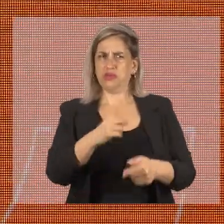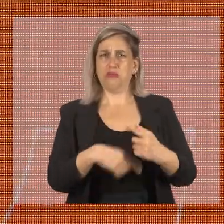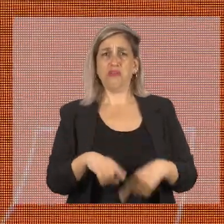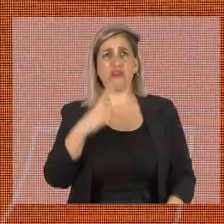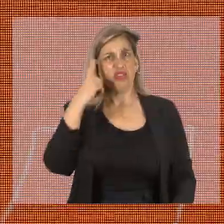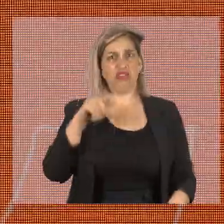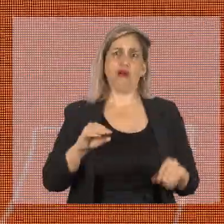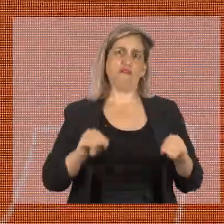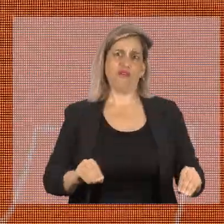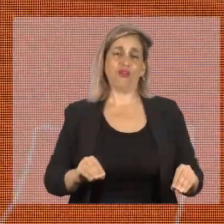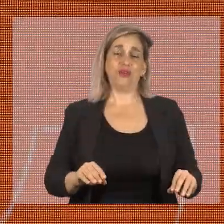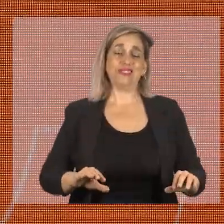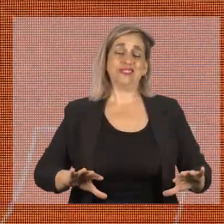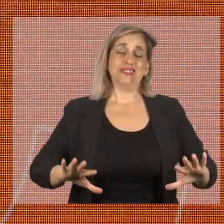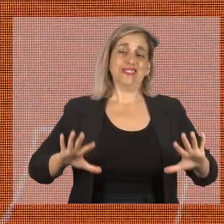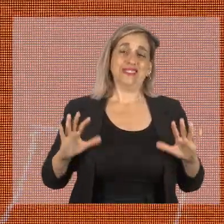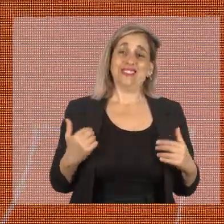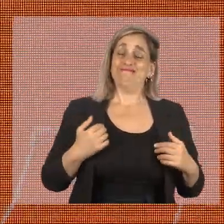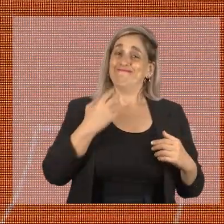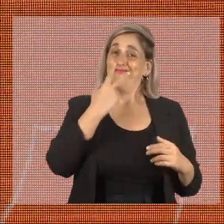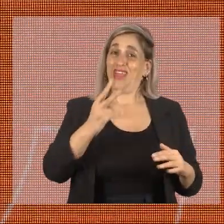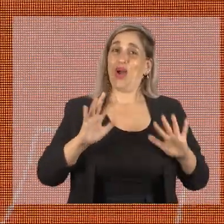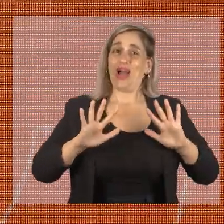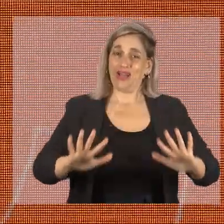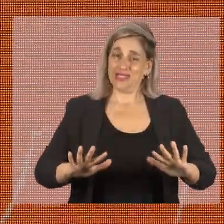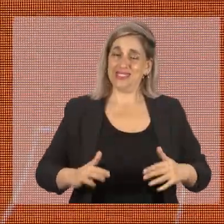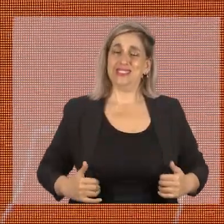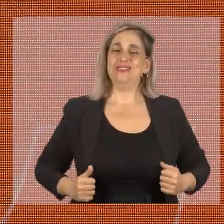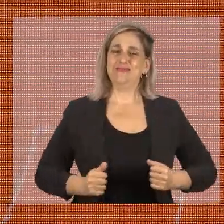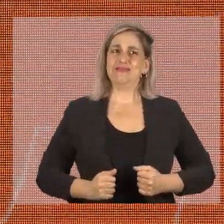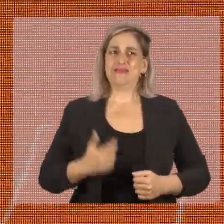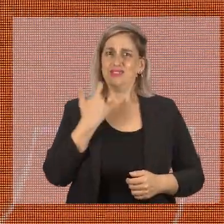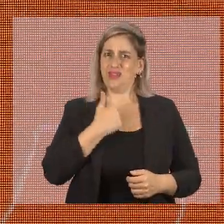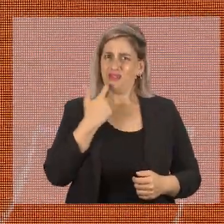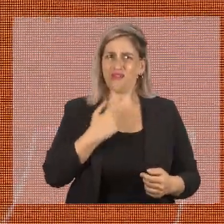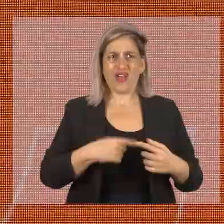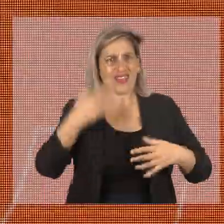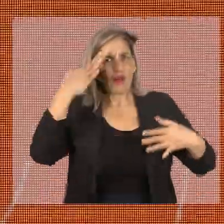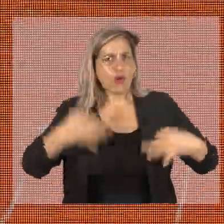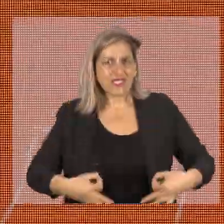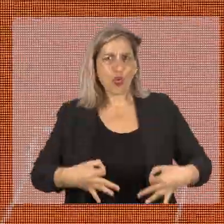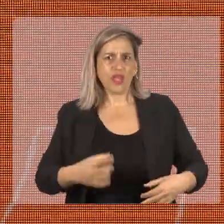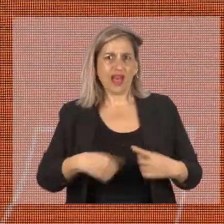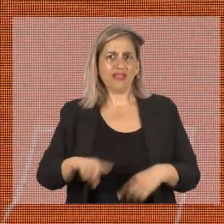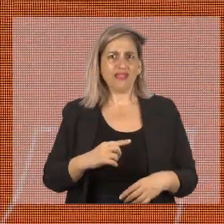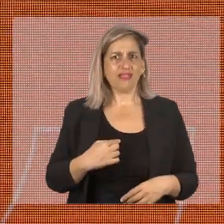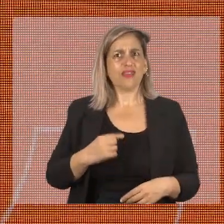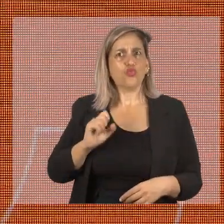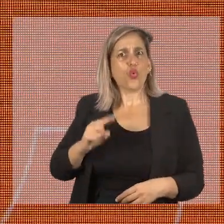las ideas. Y cuando ves eso, en realidad es una ausencia de convicción de lo que